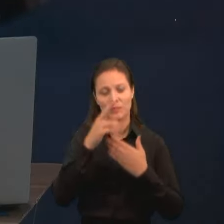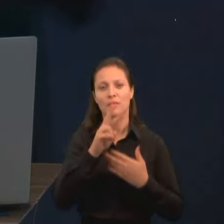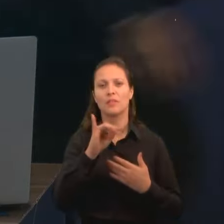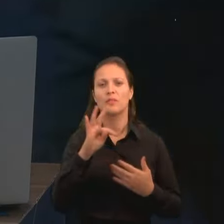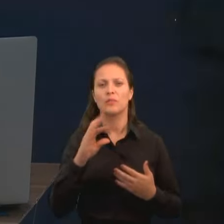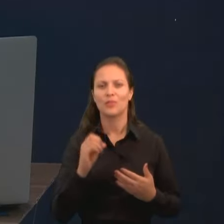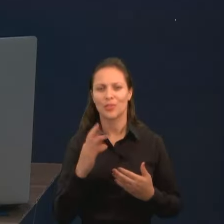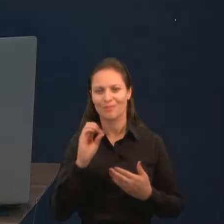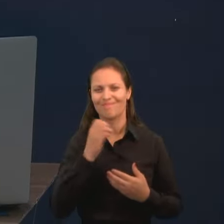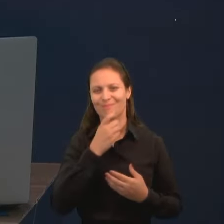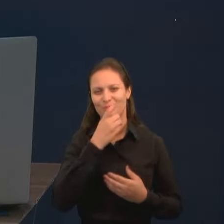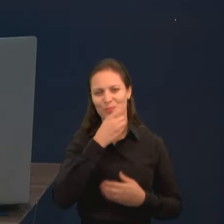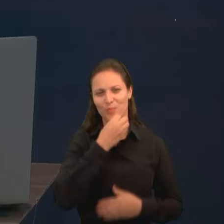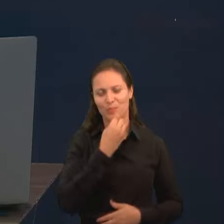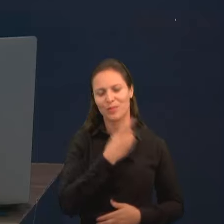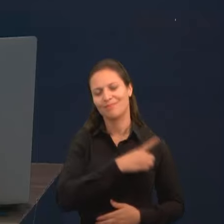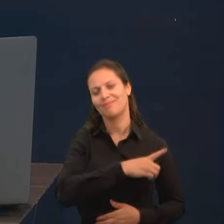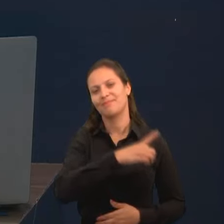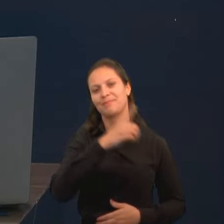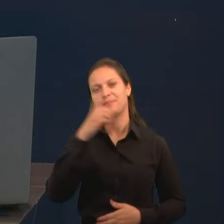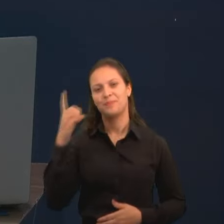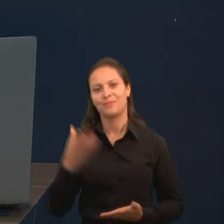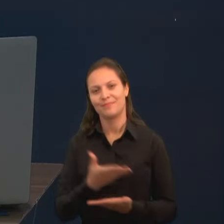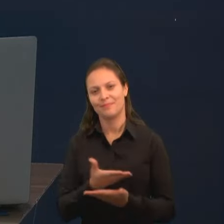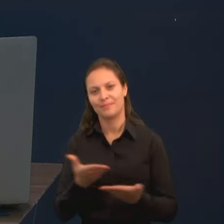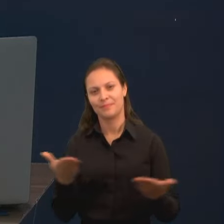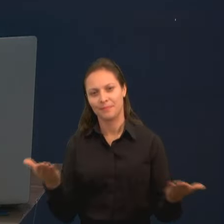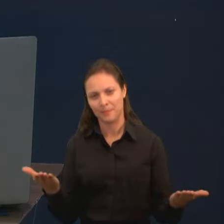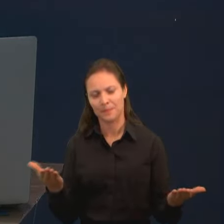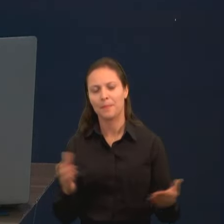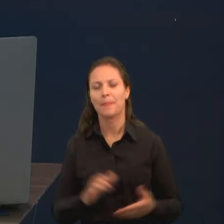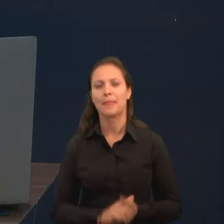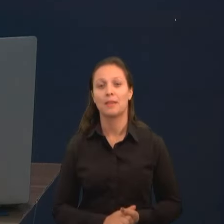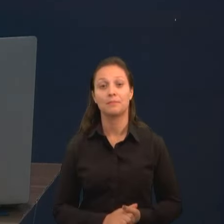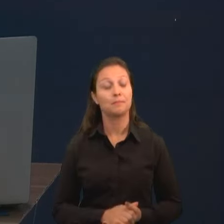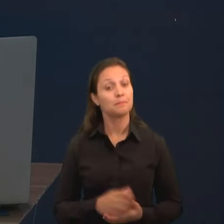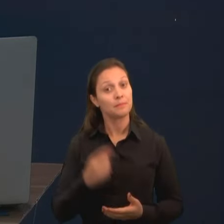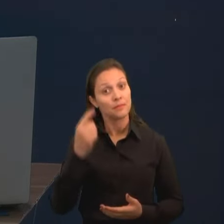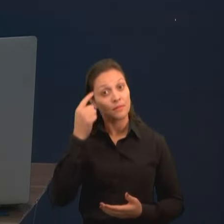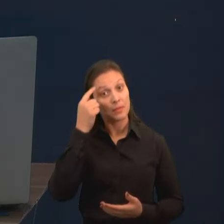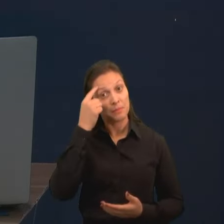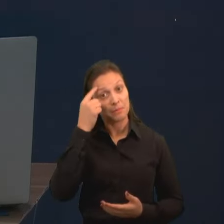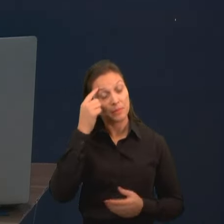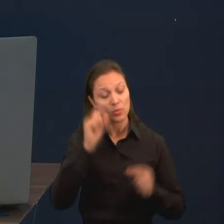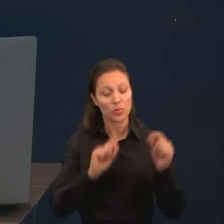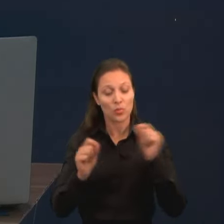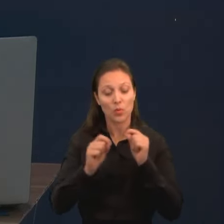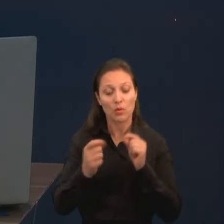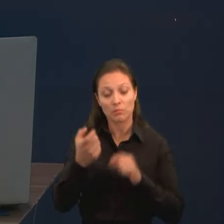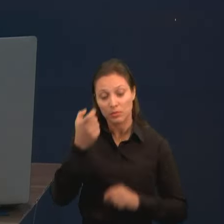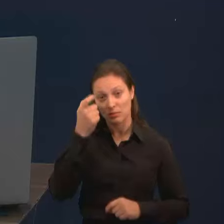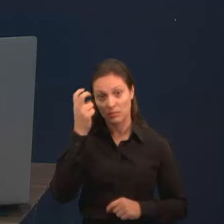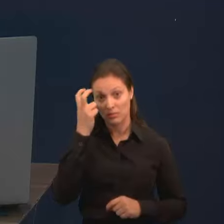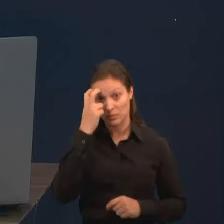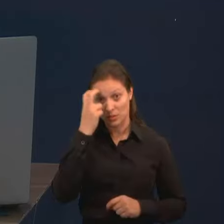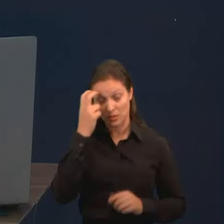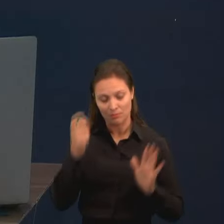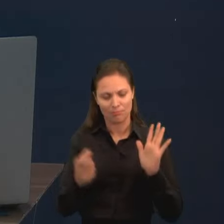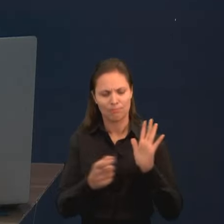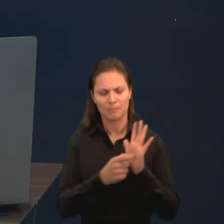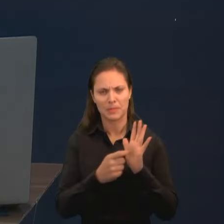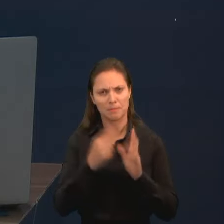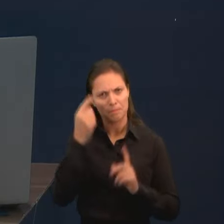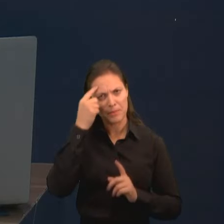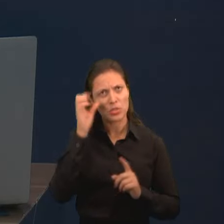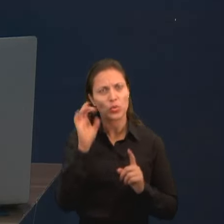Víctor. Buen día a todos y todas. Yo tengo la intención de hablar sobre la inteligencia artificial como un